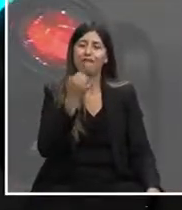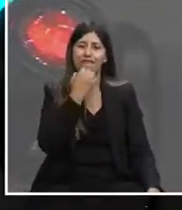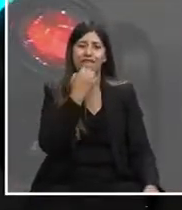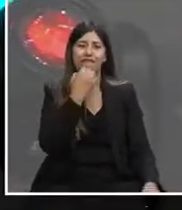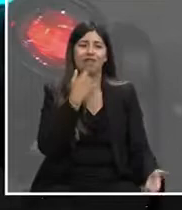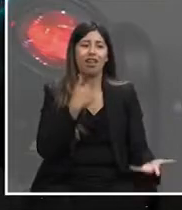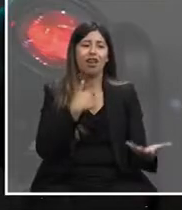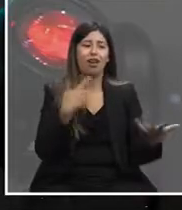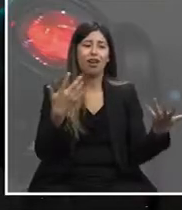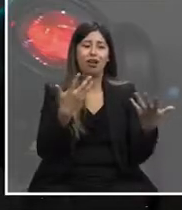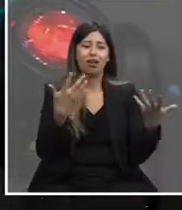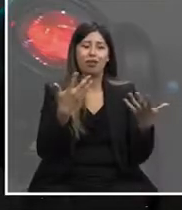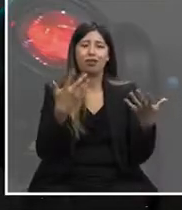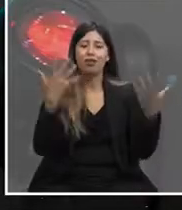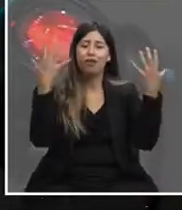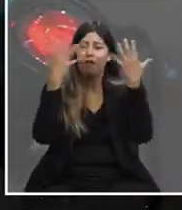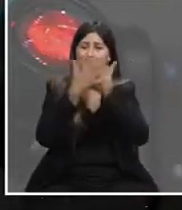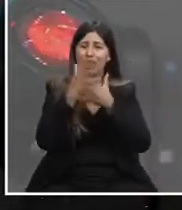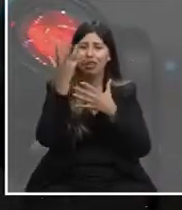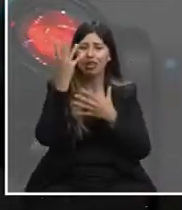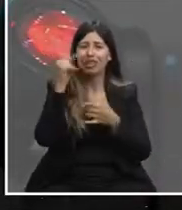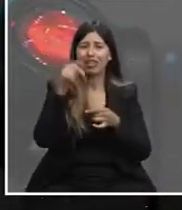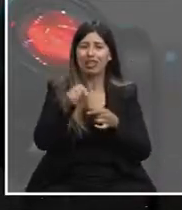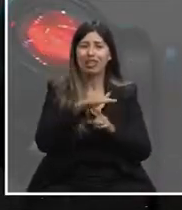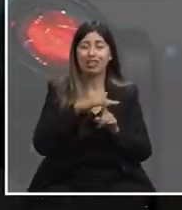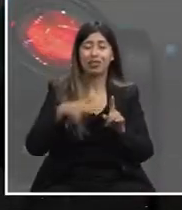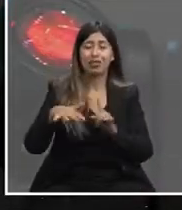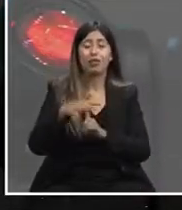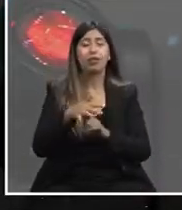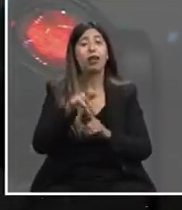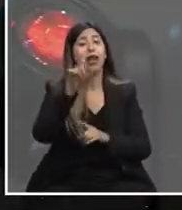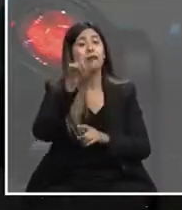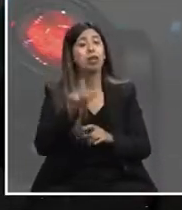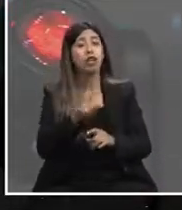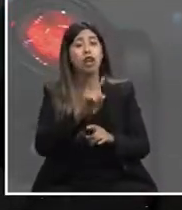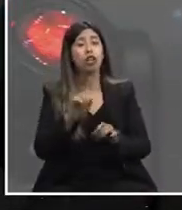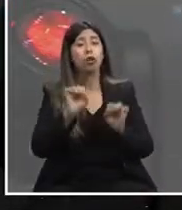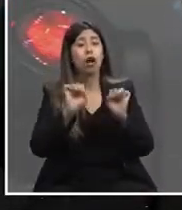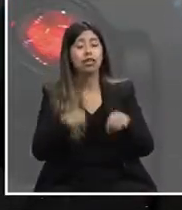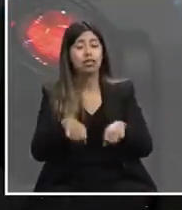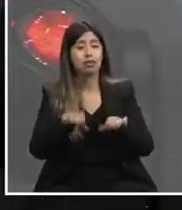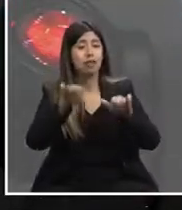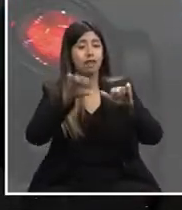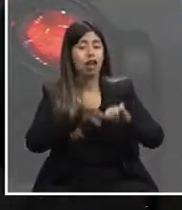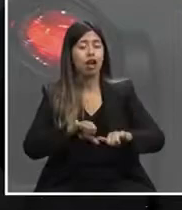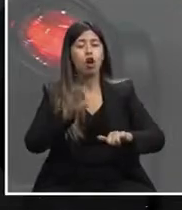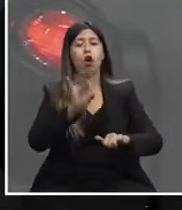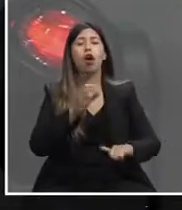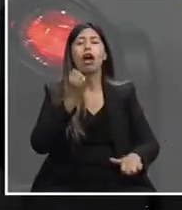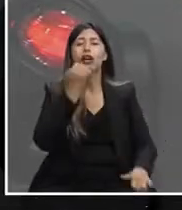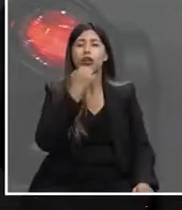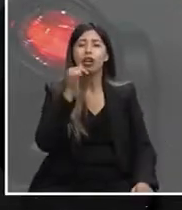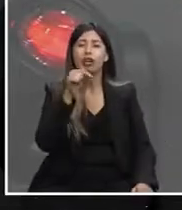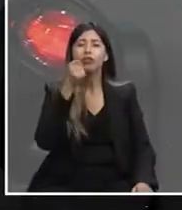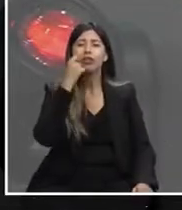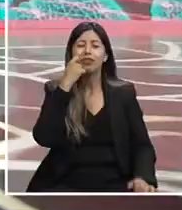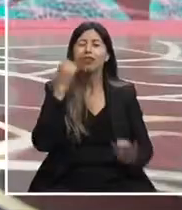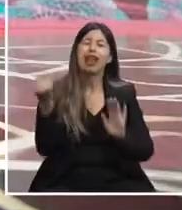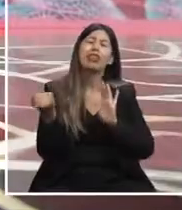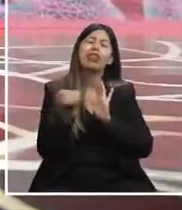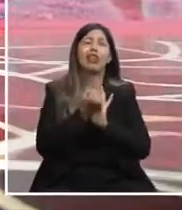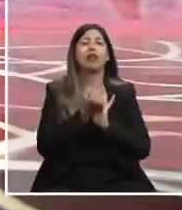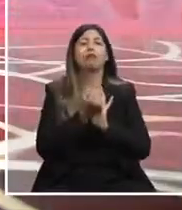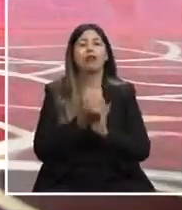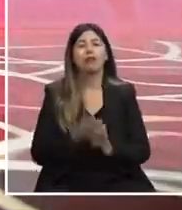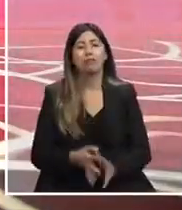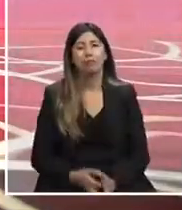explica toda esta situación. Para una persona que no acepta el fracaso o que no acepta el error, eso es un trauma feroz, es